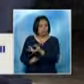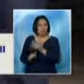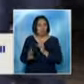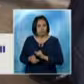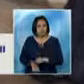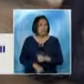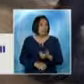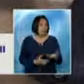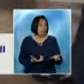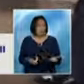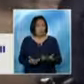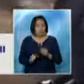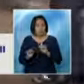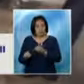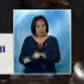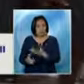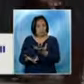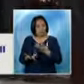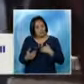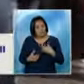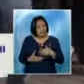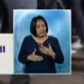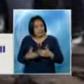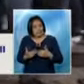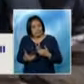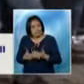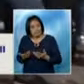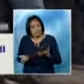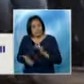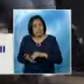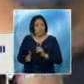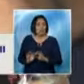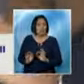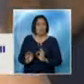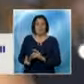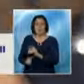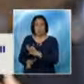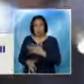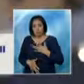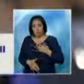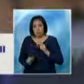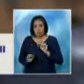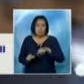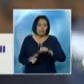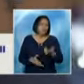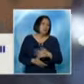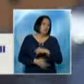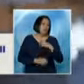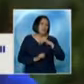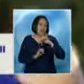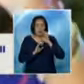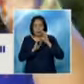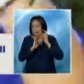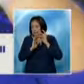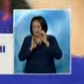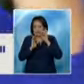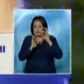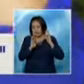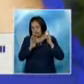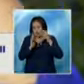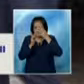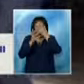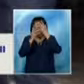favoritos. Déjame sobrepasar tus zonas de peligro, hasta provocar tus gritos y